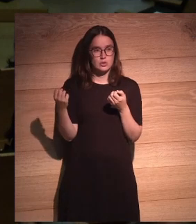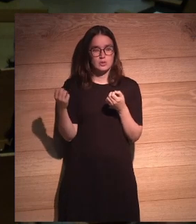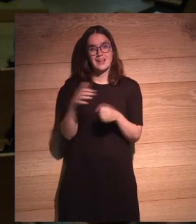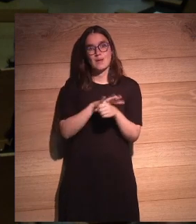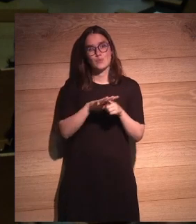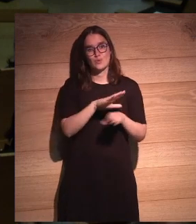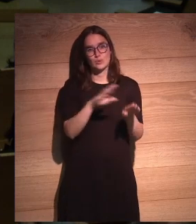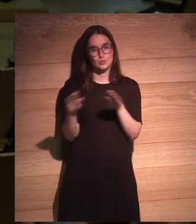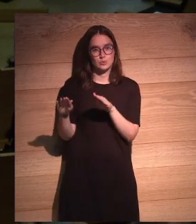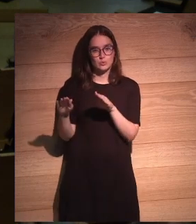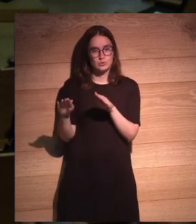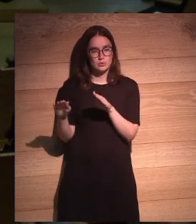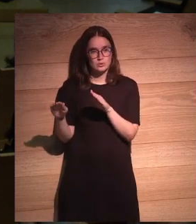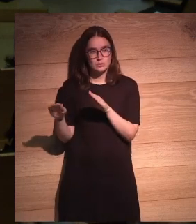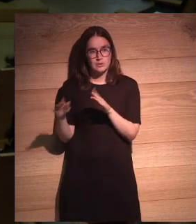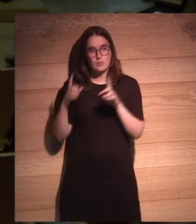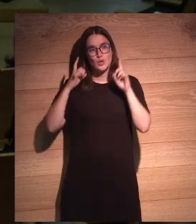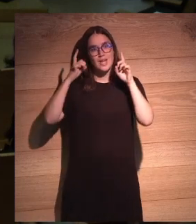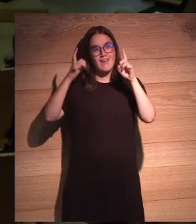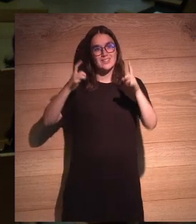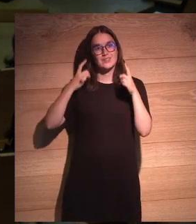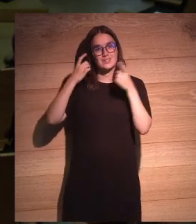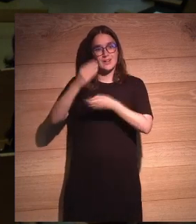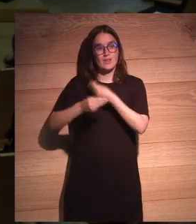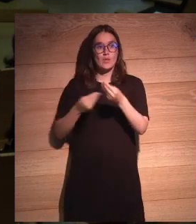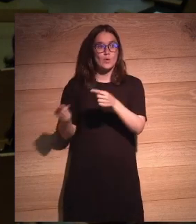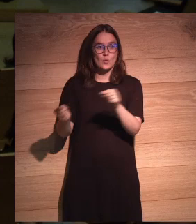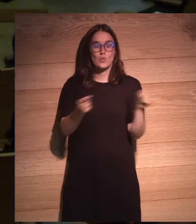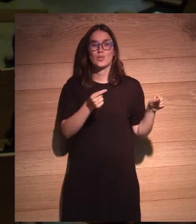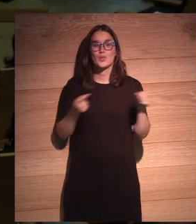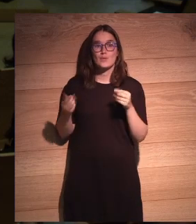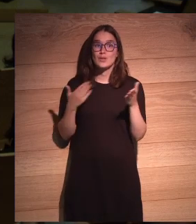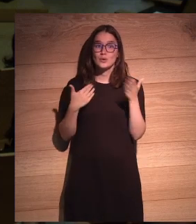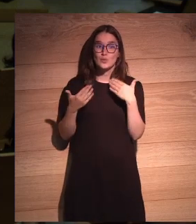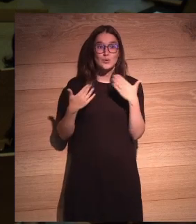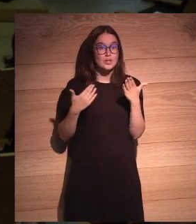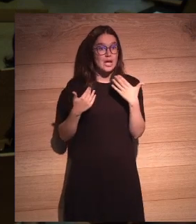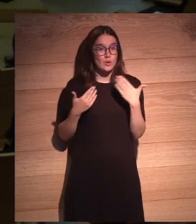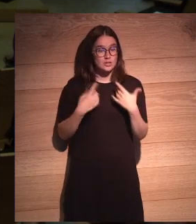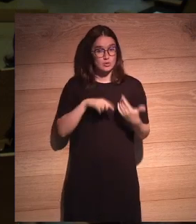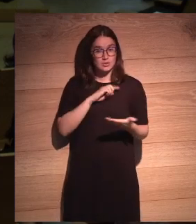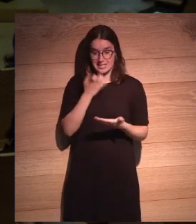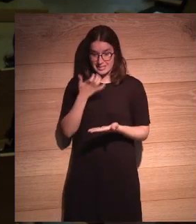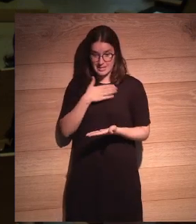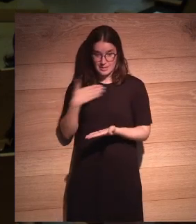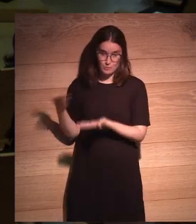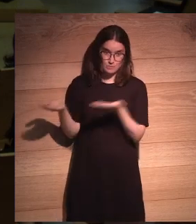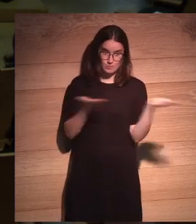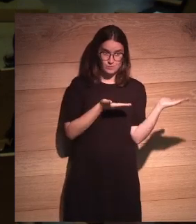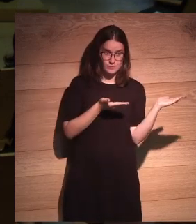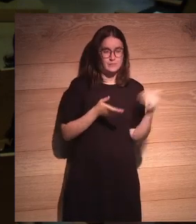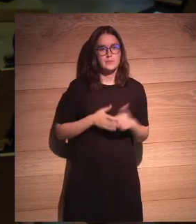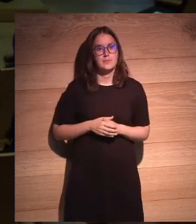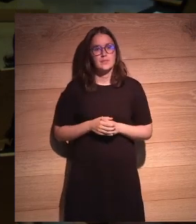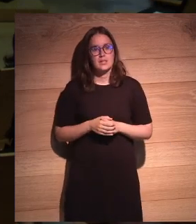respectivos campos, que vamos a intentar hacer un debate, un diálogo entre nosotros. Si quieren acercarse conmigo al